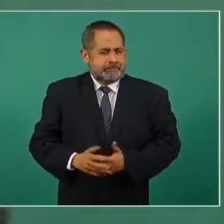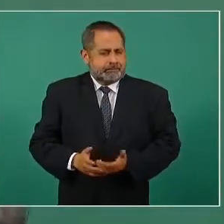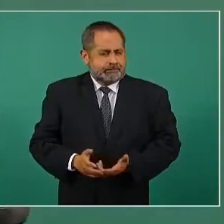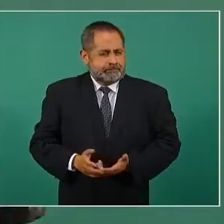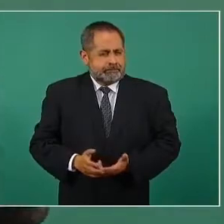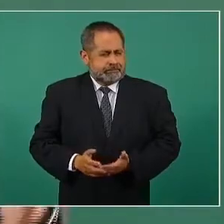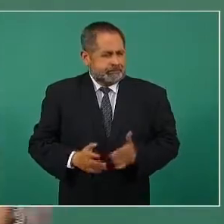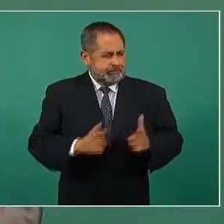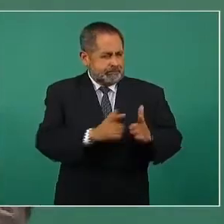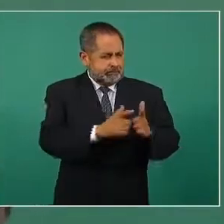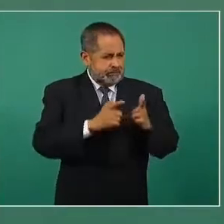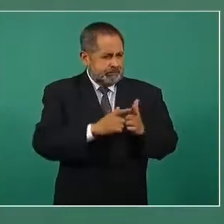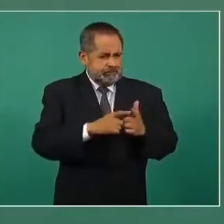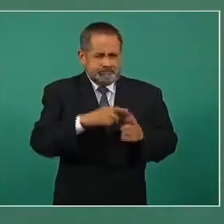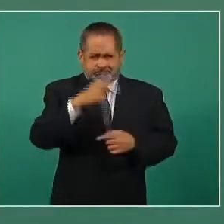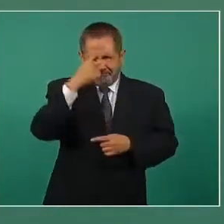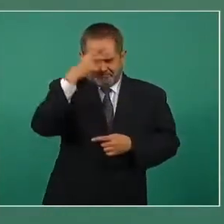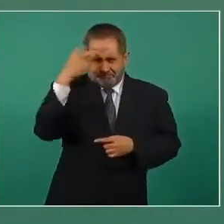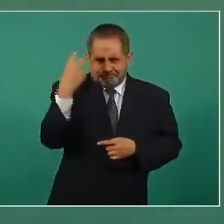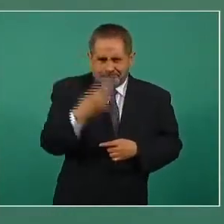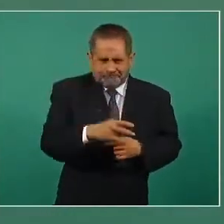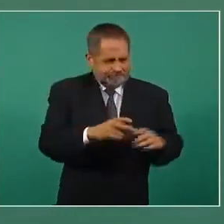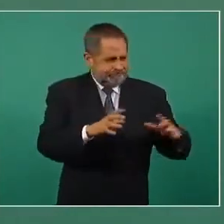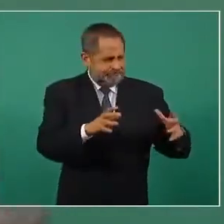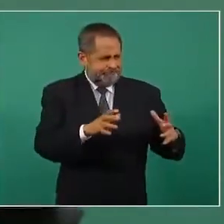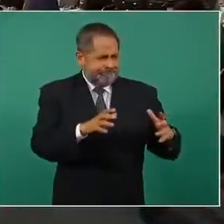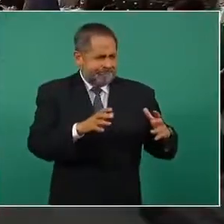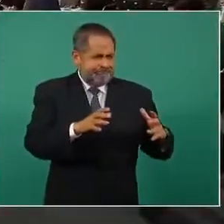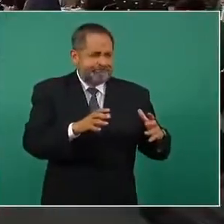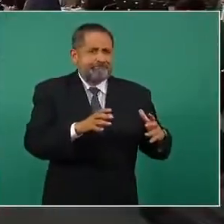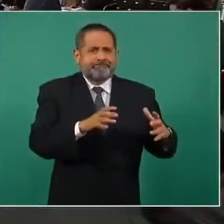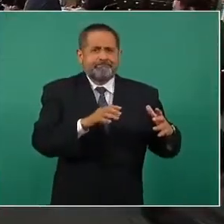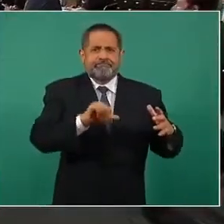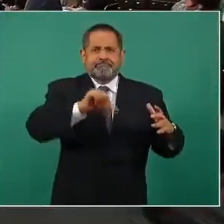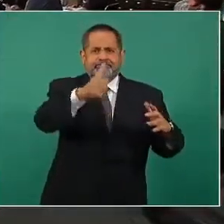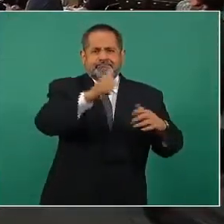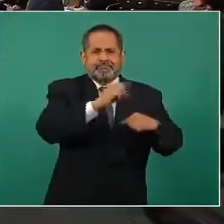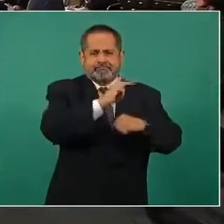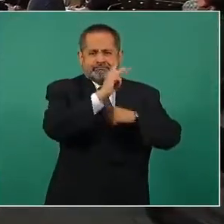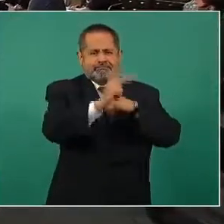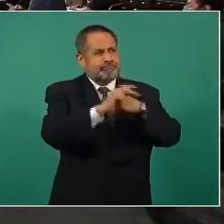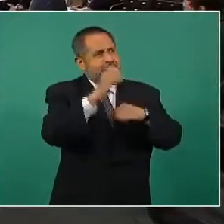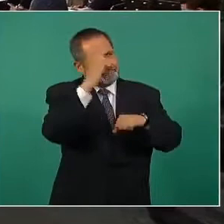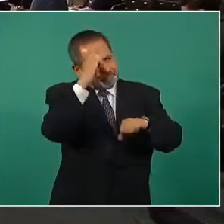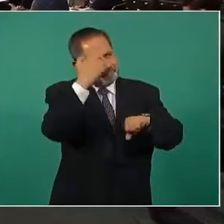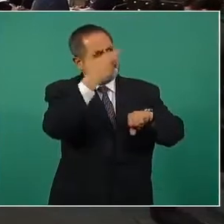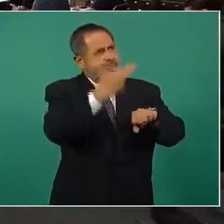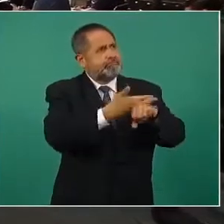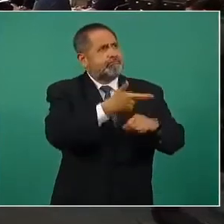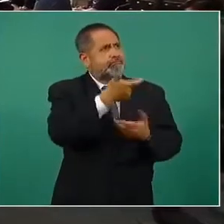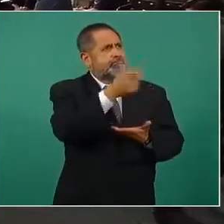un grupo de mexicanos que recibe dinero de un gobierno extranjero